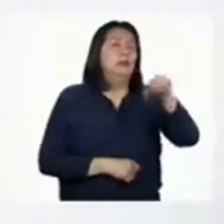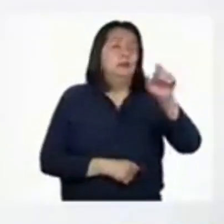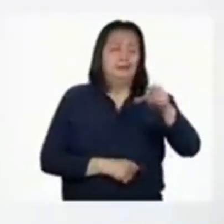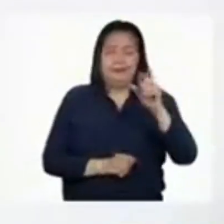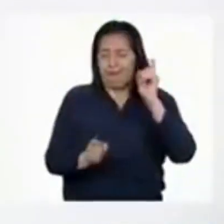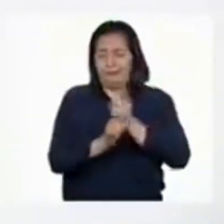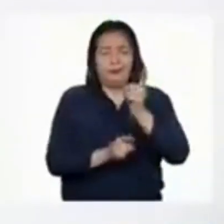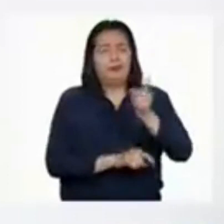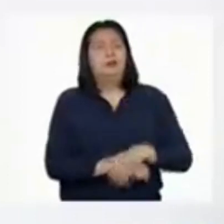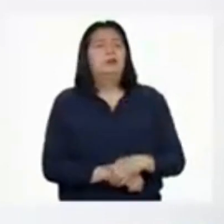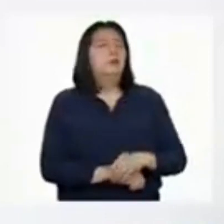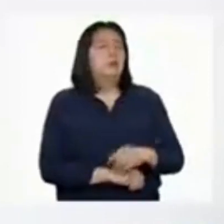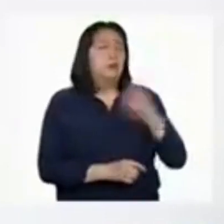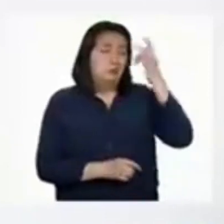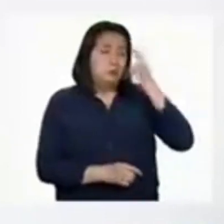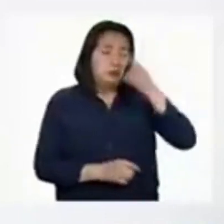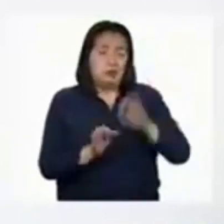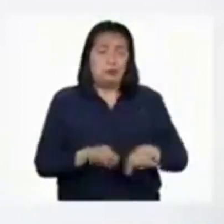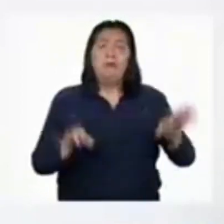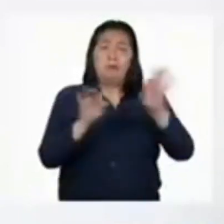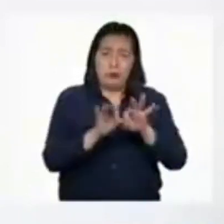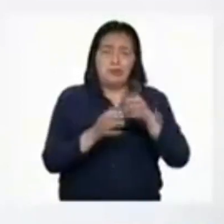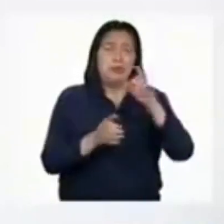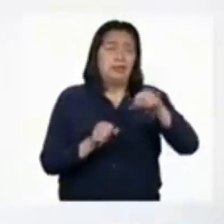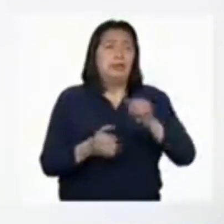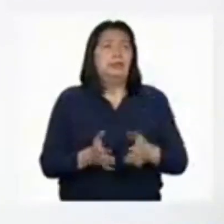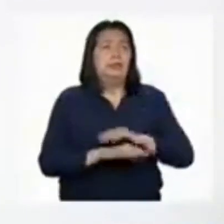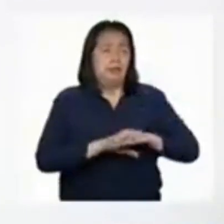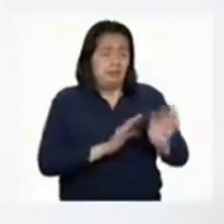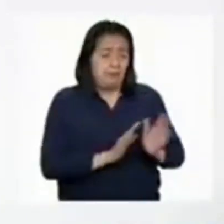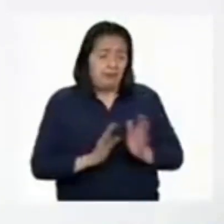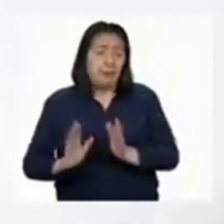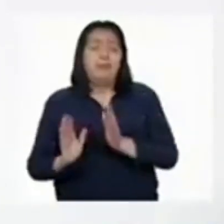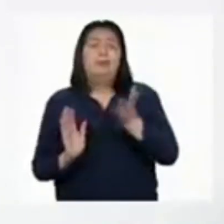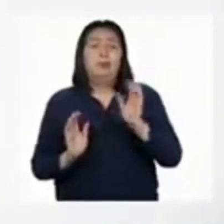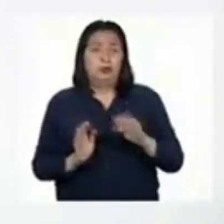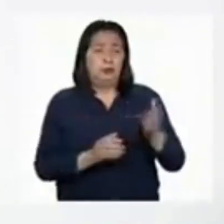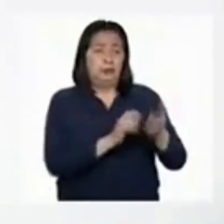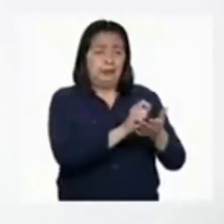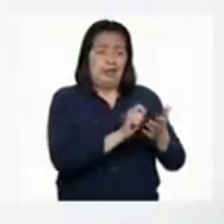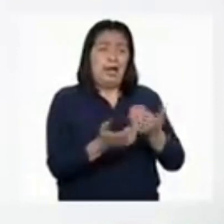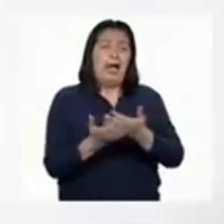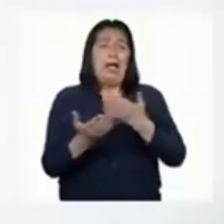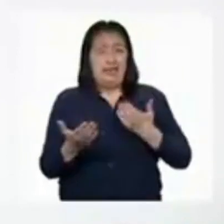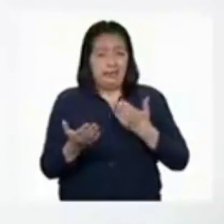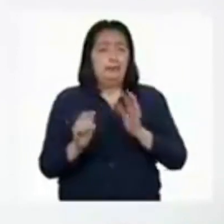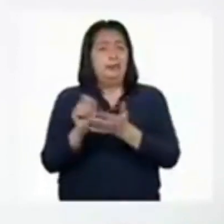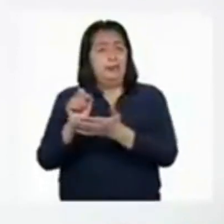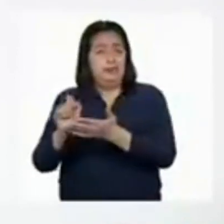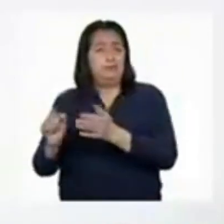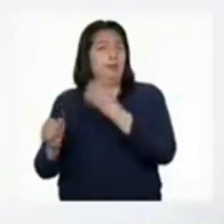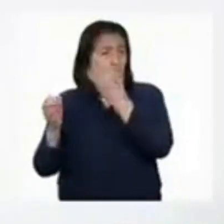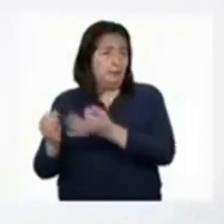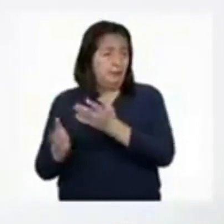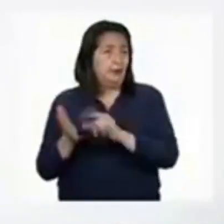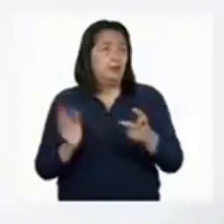Exactamente, Patricia. Por eso es fundamental que hagamos la planificación de nuestro texto antes de comenzar a escribir.